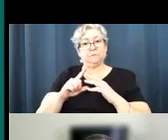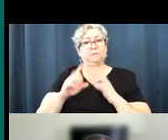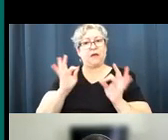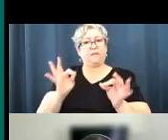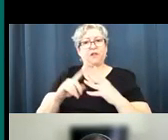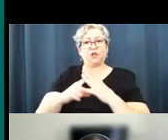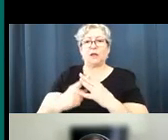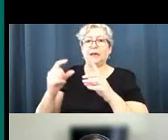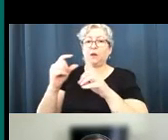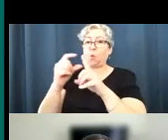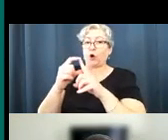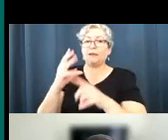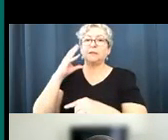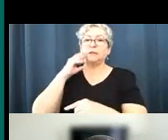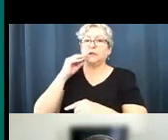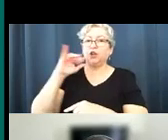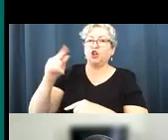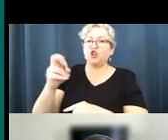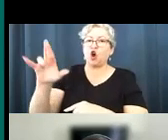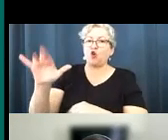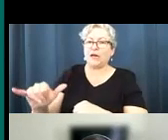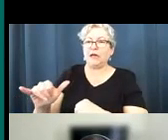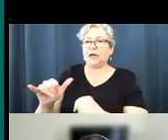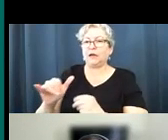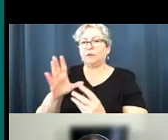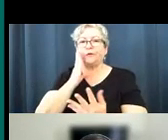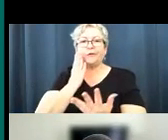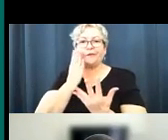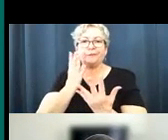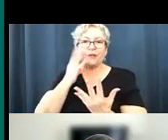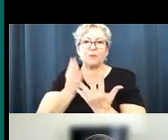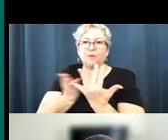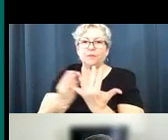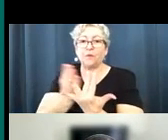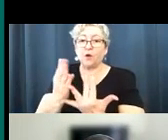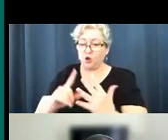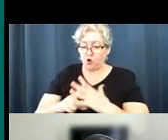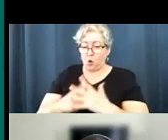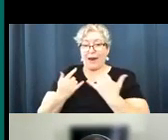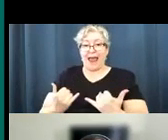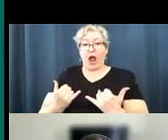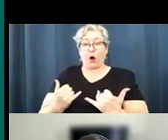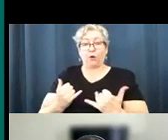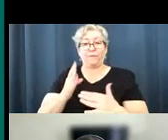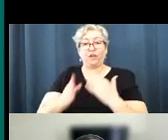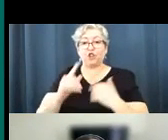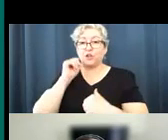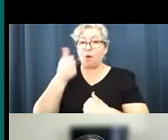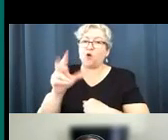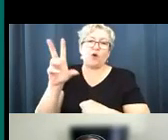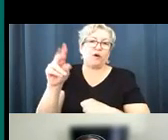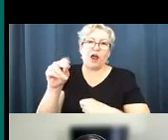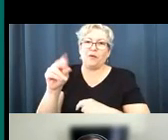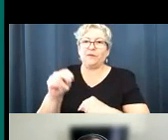podemos comenzar. O sea, la palabra clave aquí es la travesía. No es una cosa que comienza un día y termina el otro. Usted